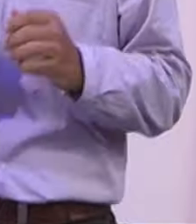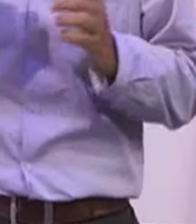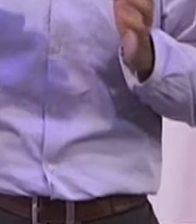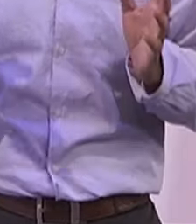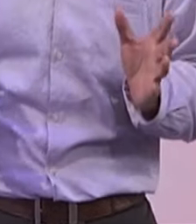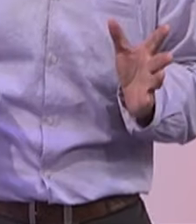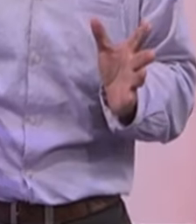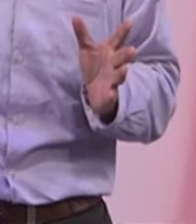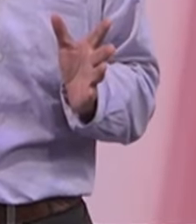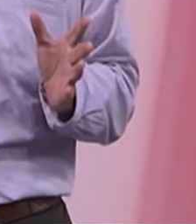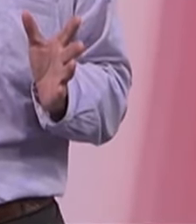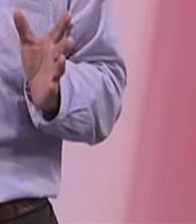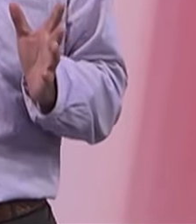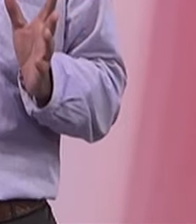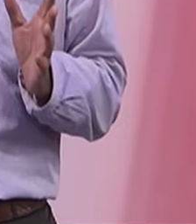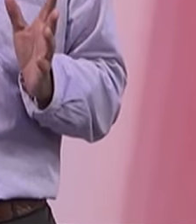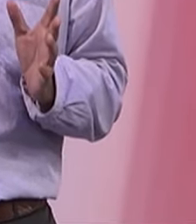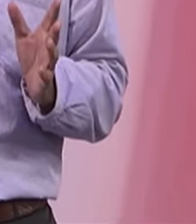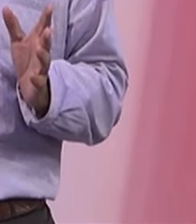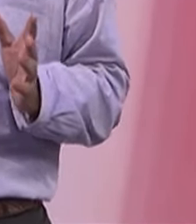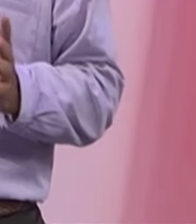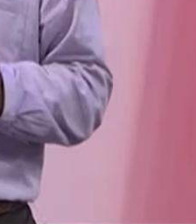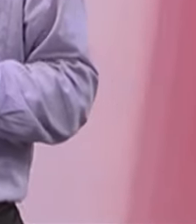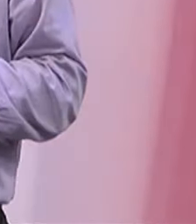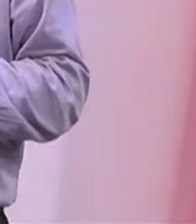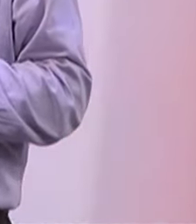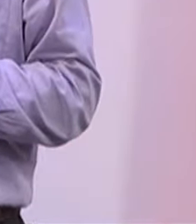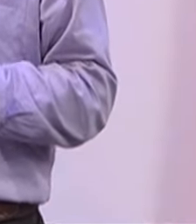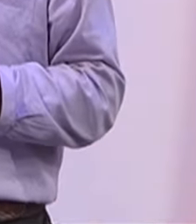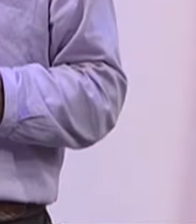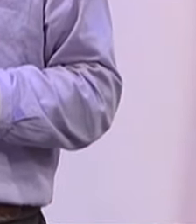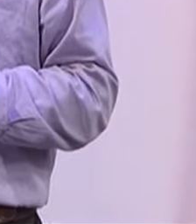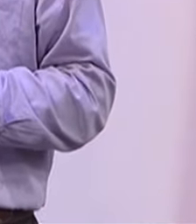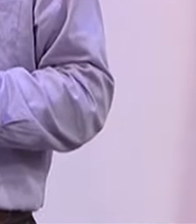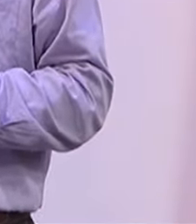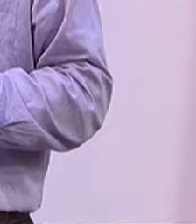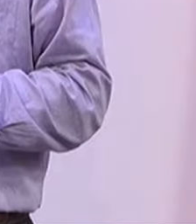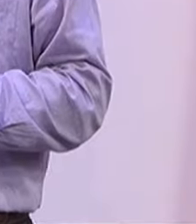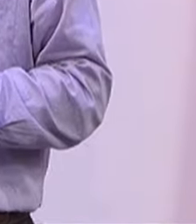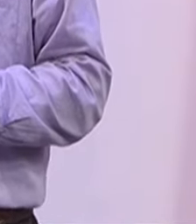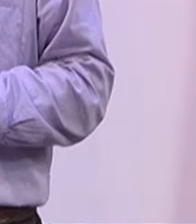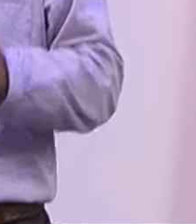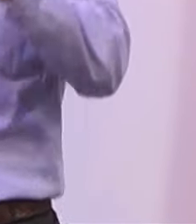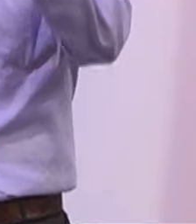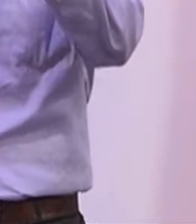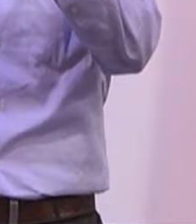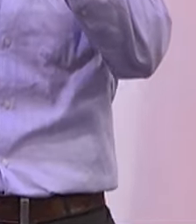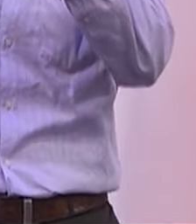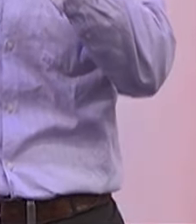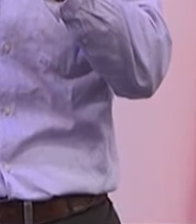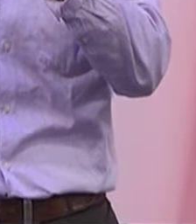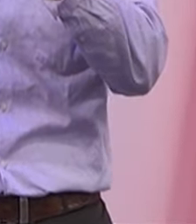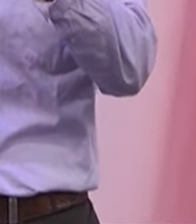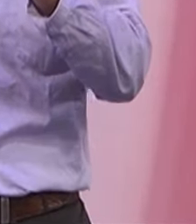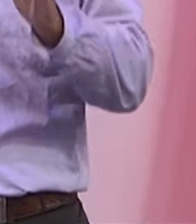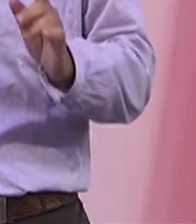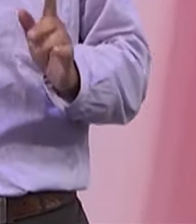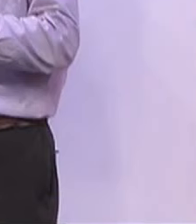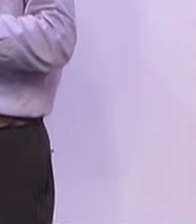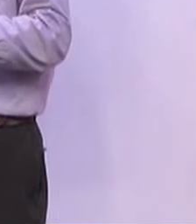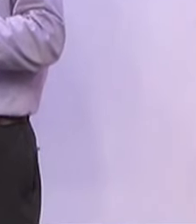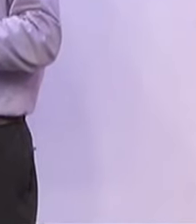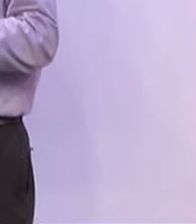o cuáles. ¿Okay? Un pequeño detalle observen siempre. Las preguntas en inglés todas terminan con un signo de interrogación.